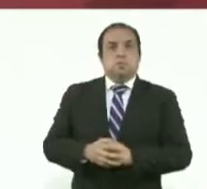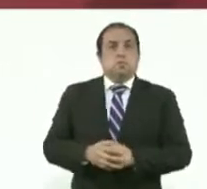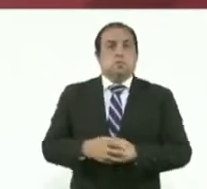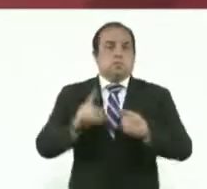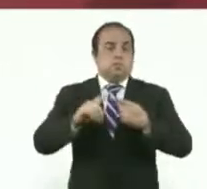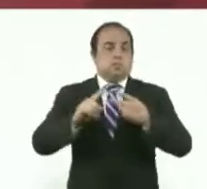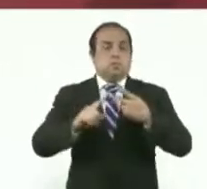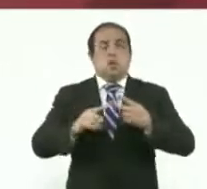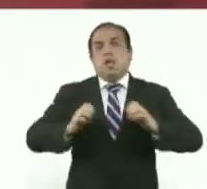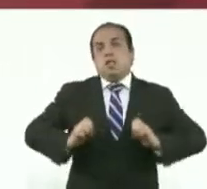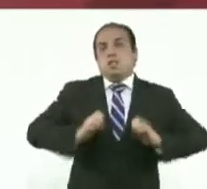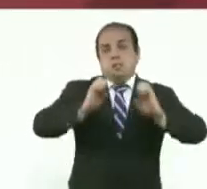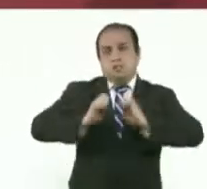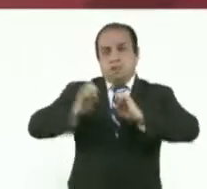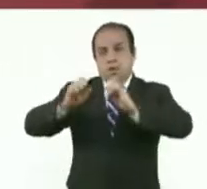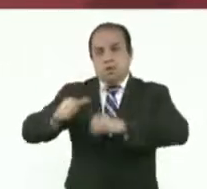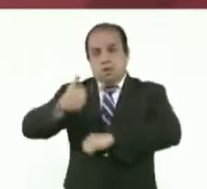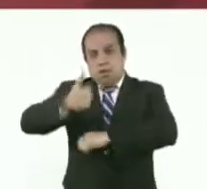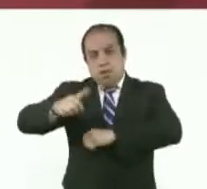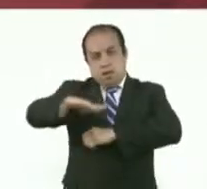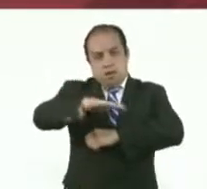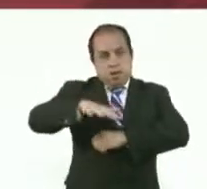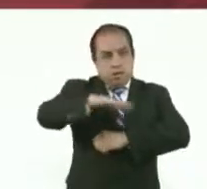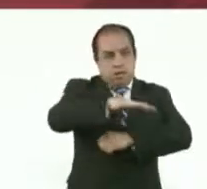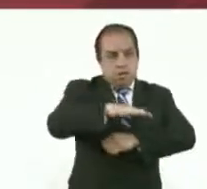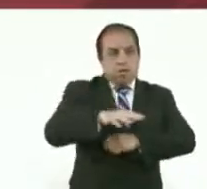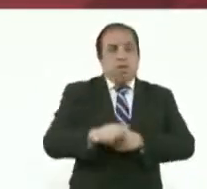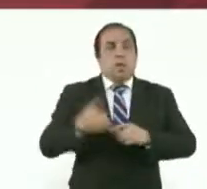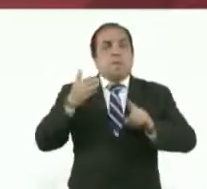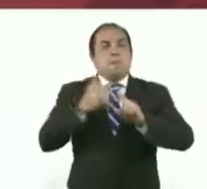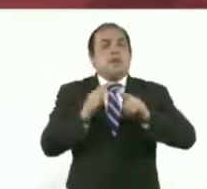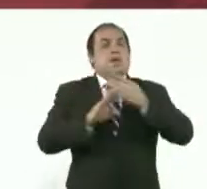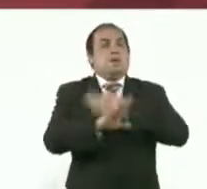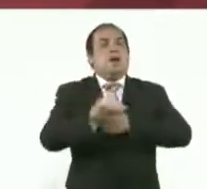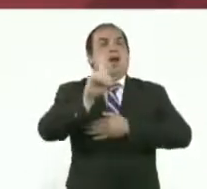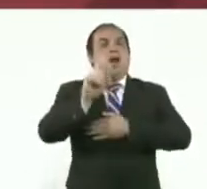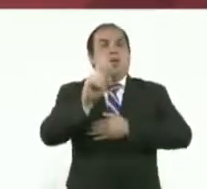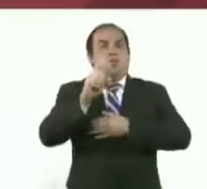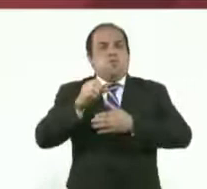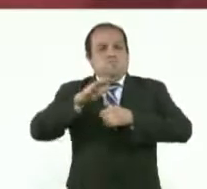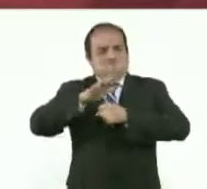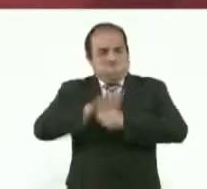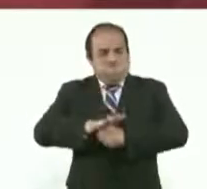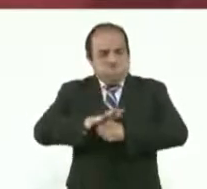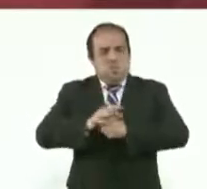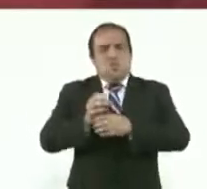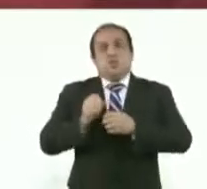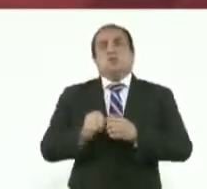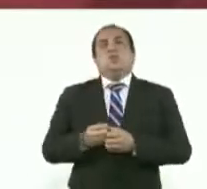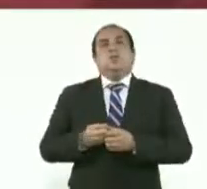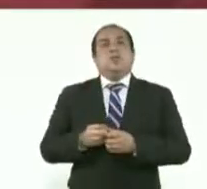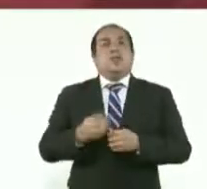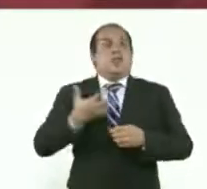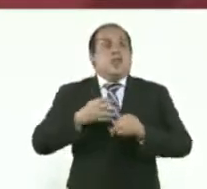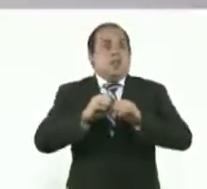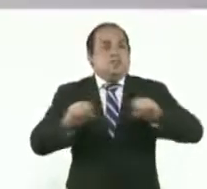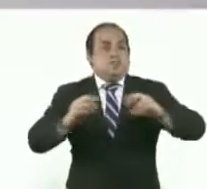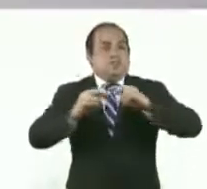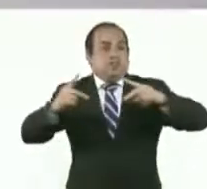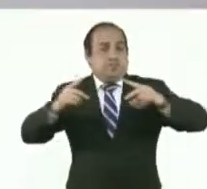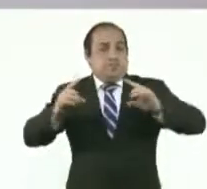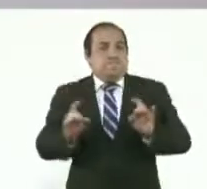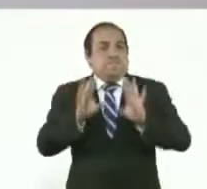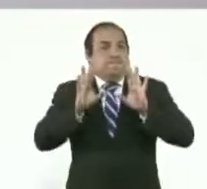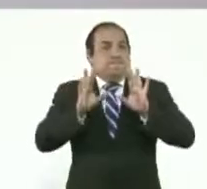y edificios de cada sector y con eso evitar muy altas presiones que favorecen la pérdida del agua. Gracias. Me